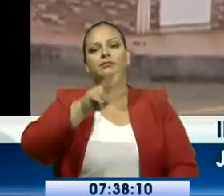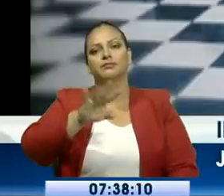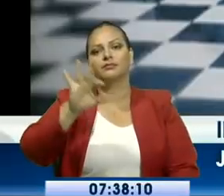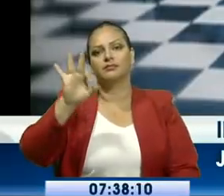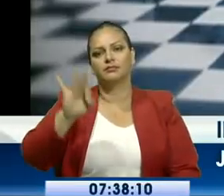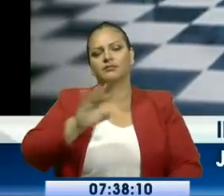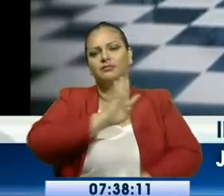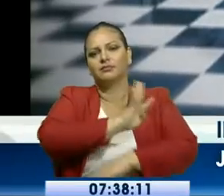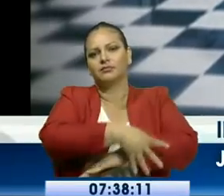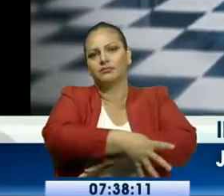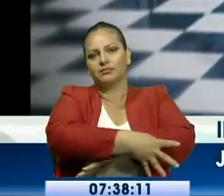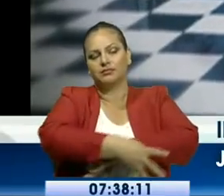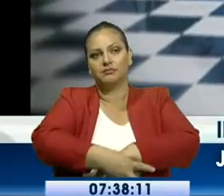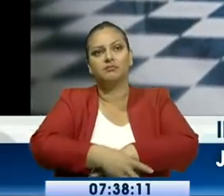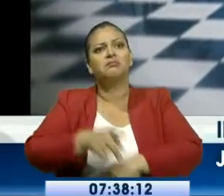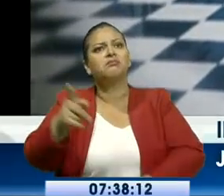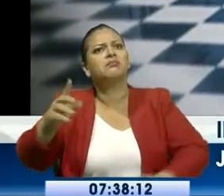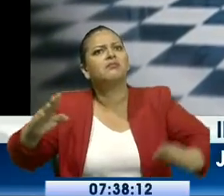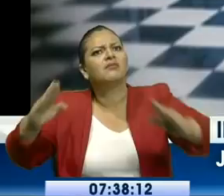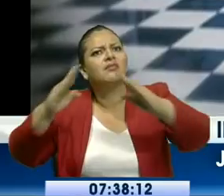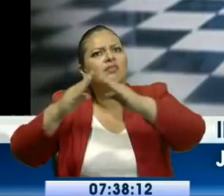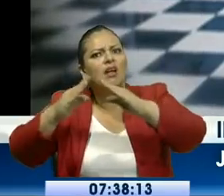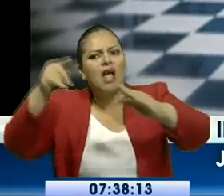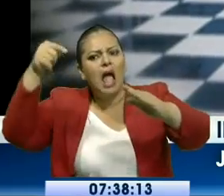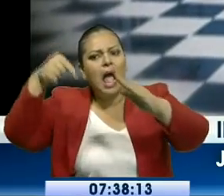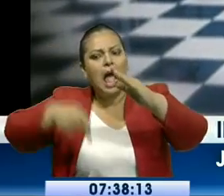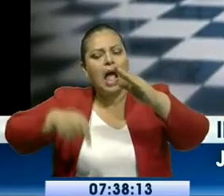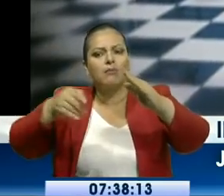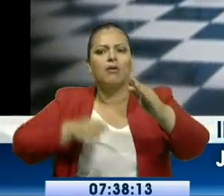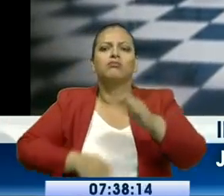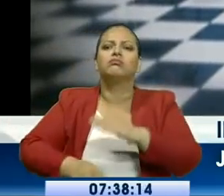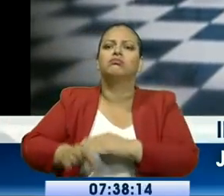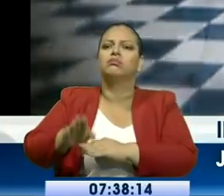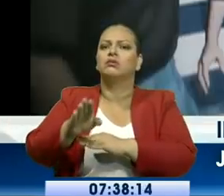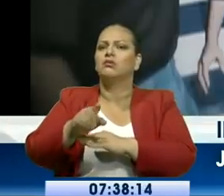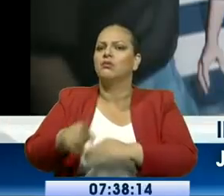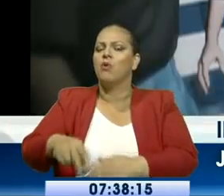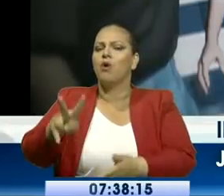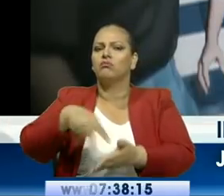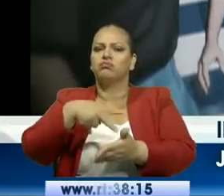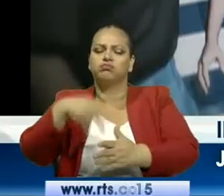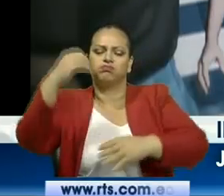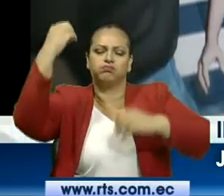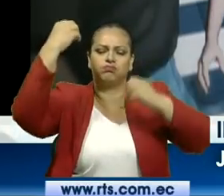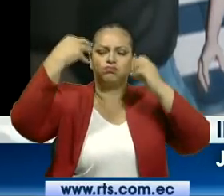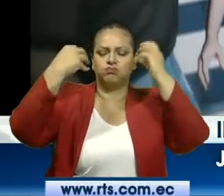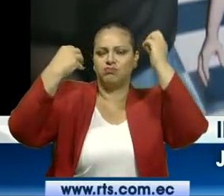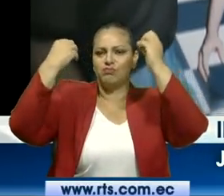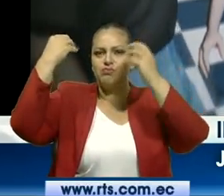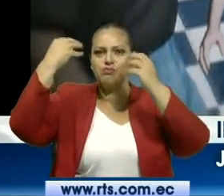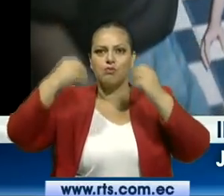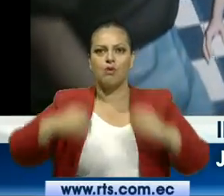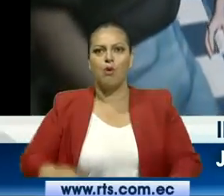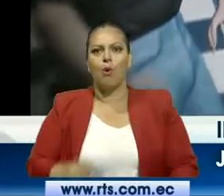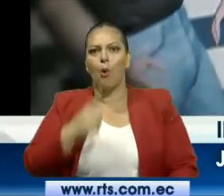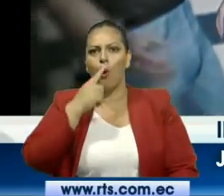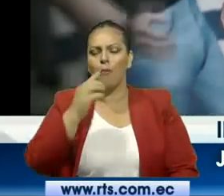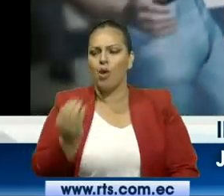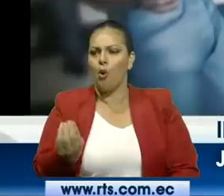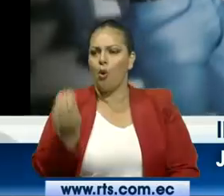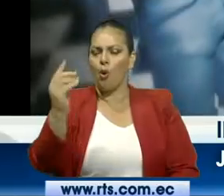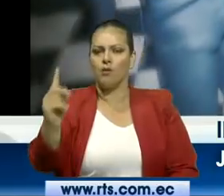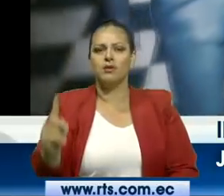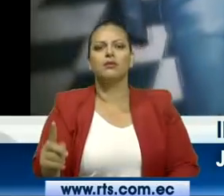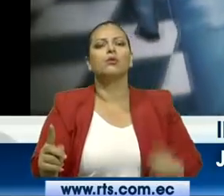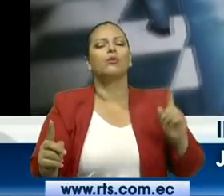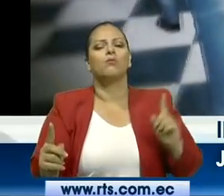bar-discoteca, en momentos en que un sujeto disparó por dos ocasiones contra un joven quien falleció a los pocos minutos. Un impacto